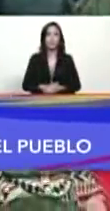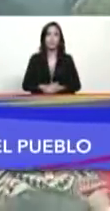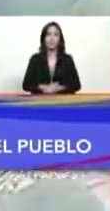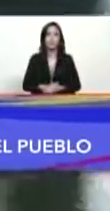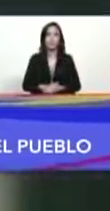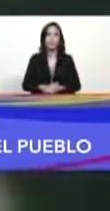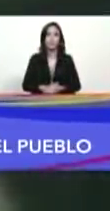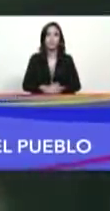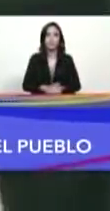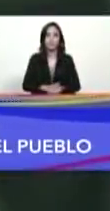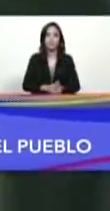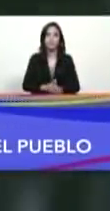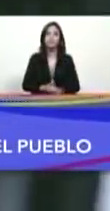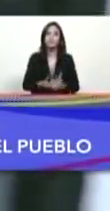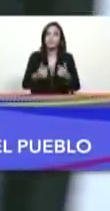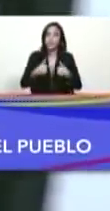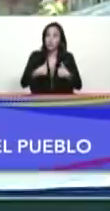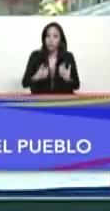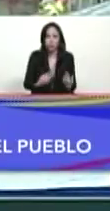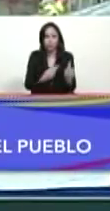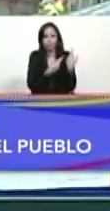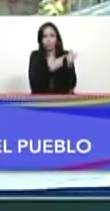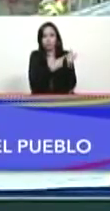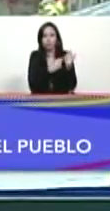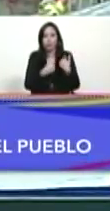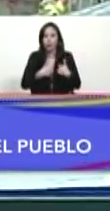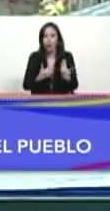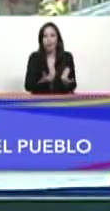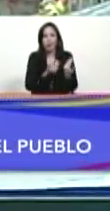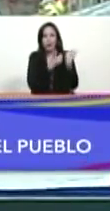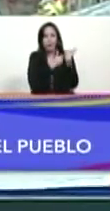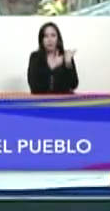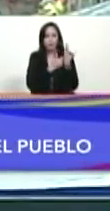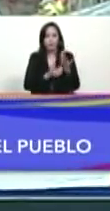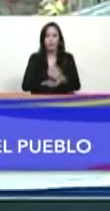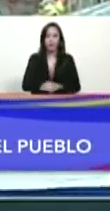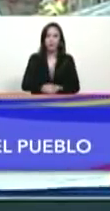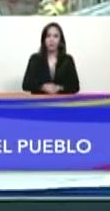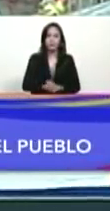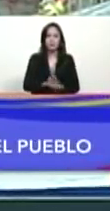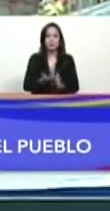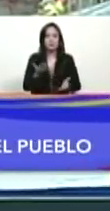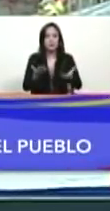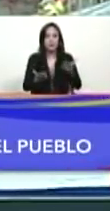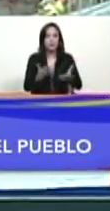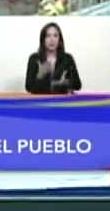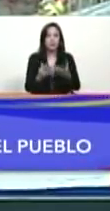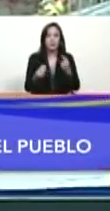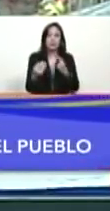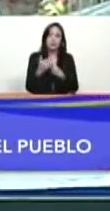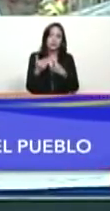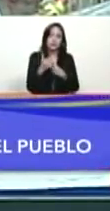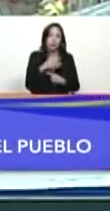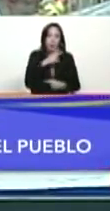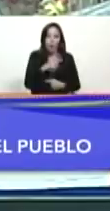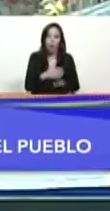Y asumí las riendas. Y vaya que esta gente ha hecho para